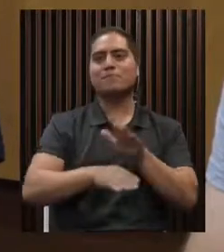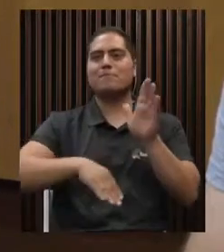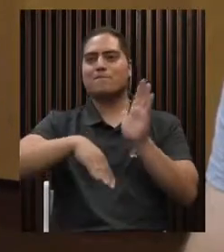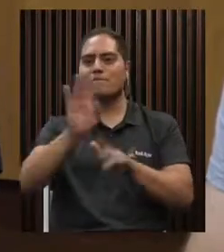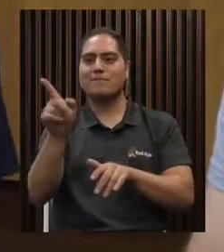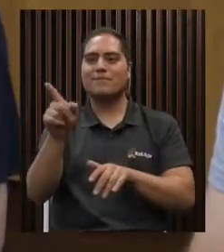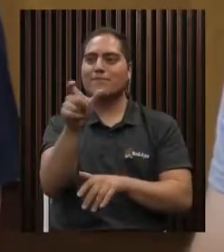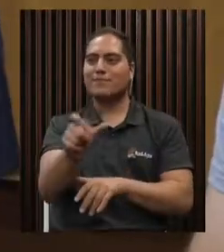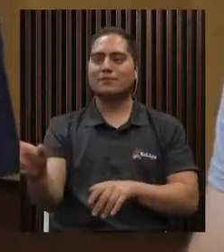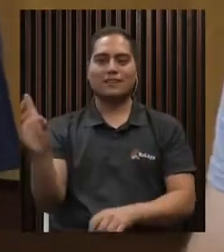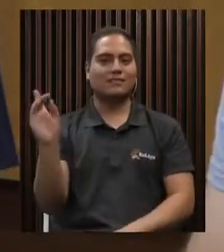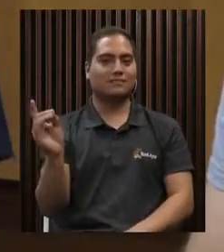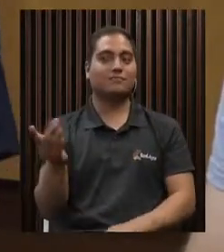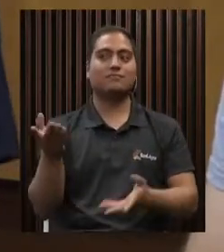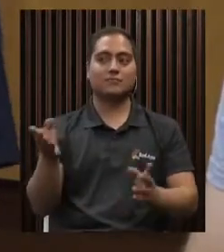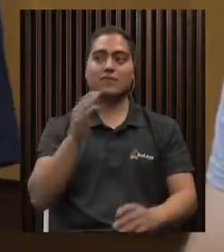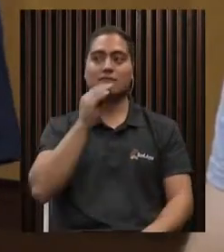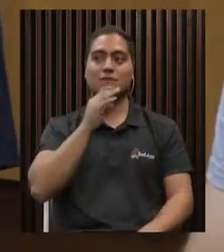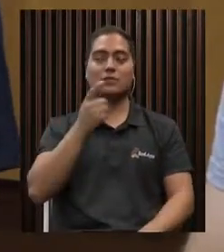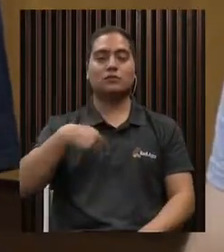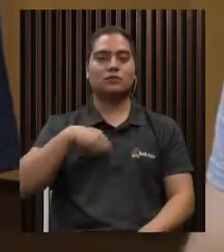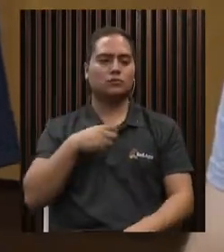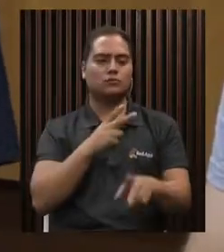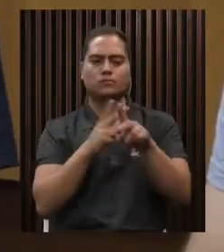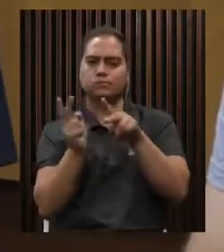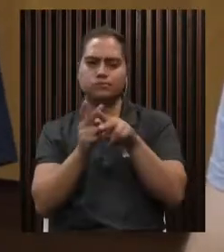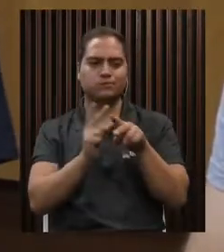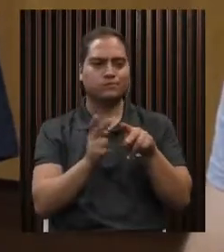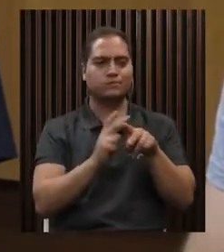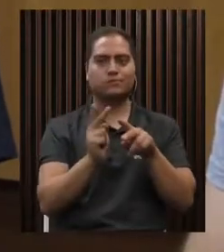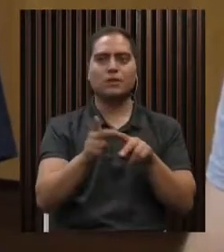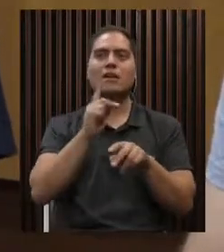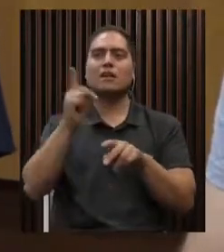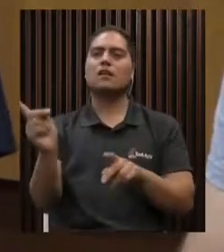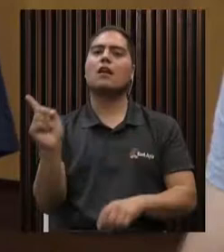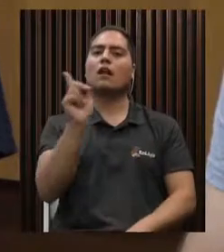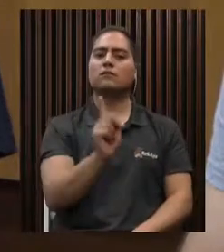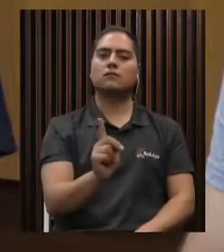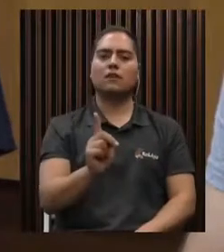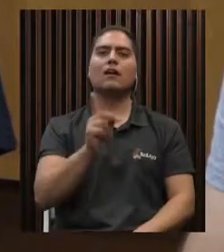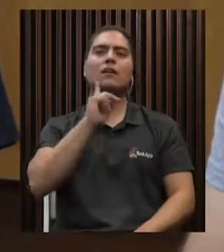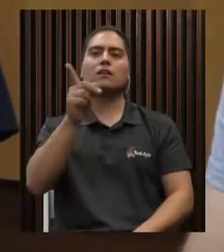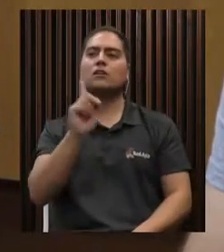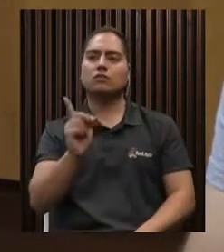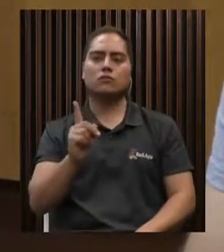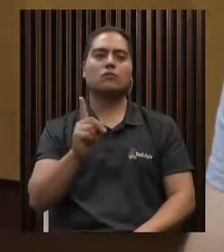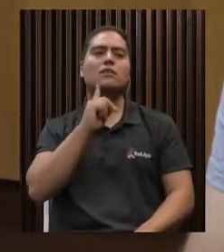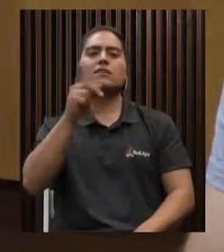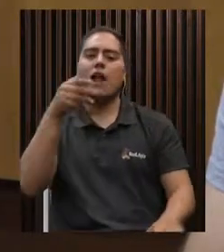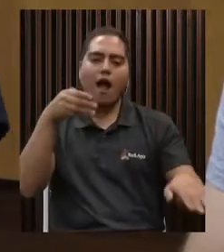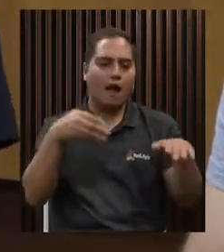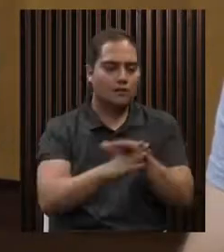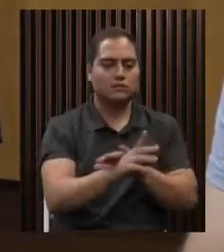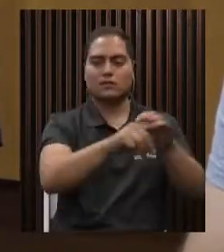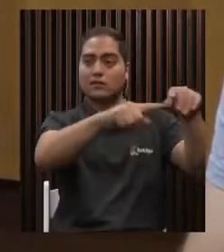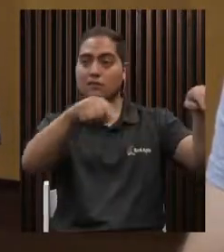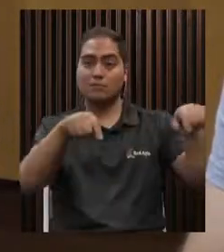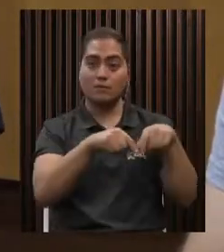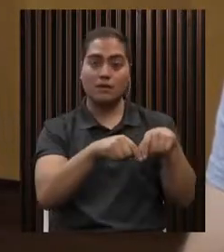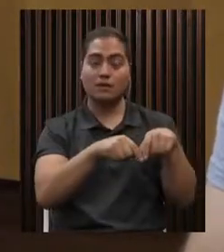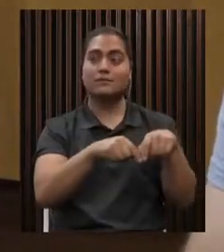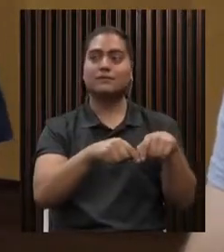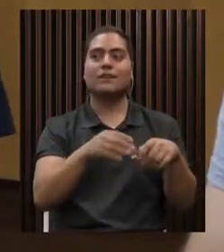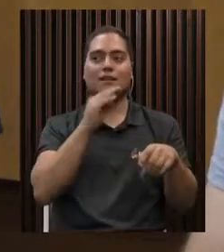de resolver, por ejemplo, quién va a estar, quién no va a estar, quién puede acceder a esos espacios y cómo también